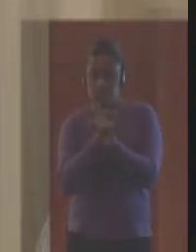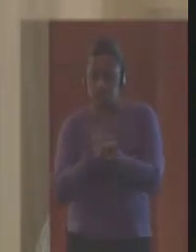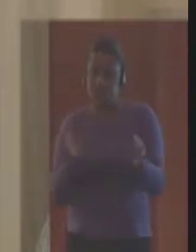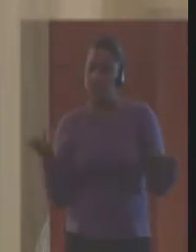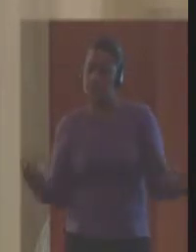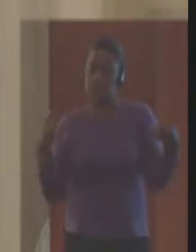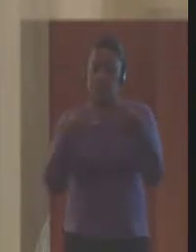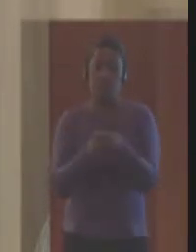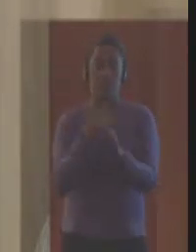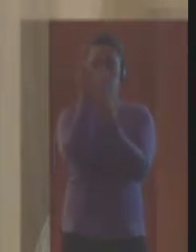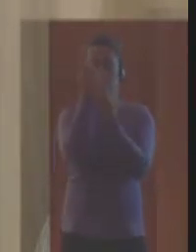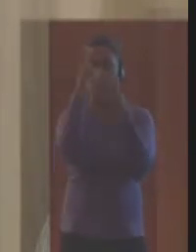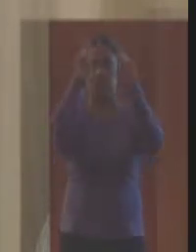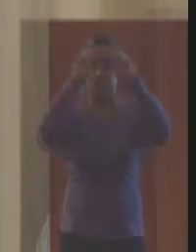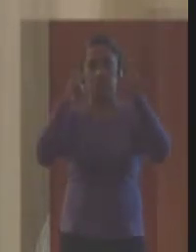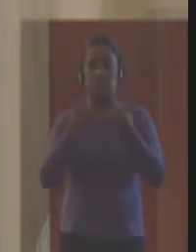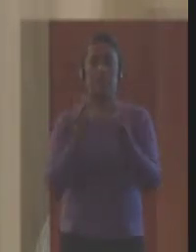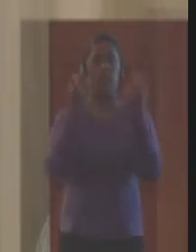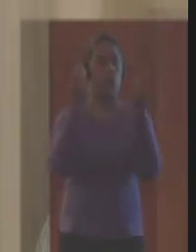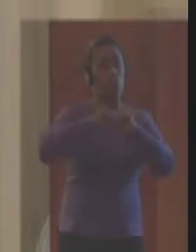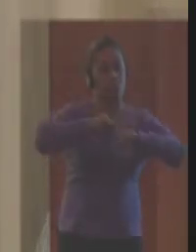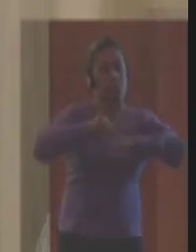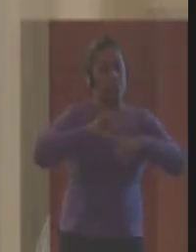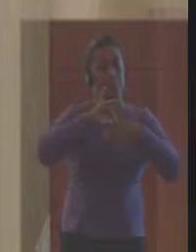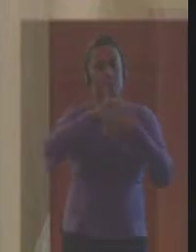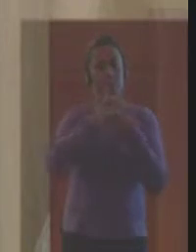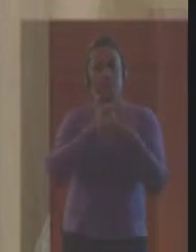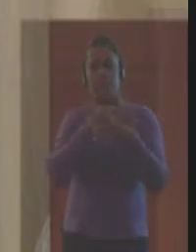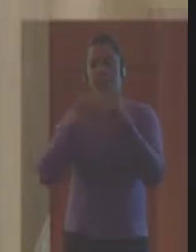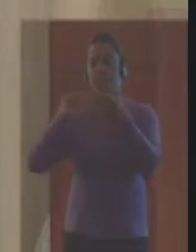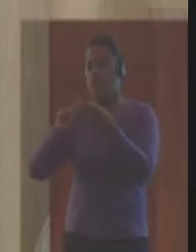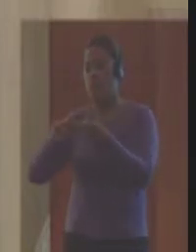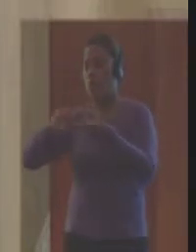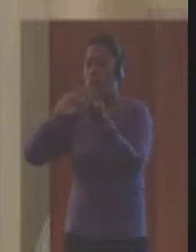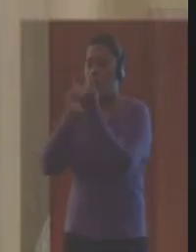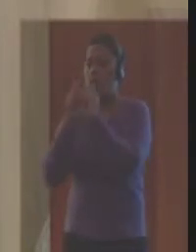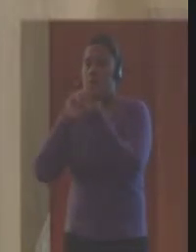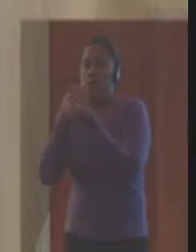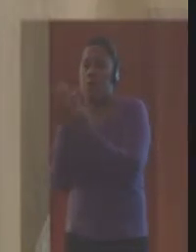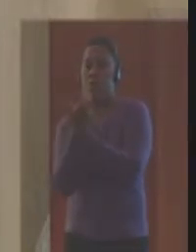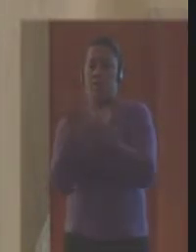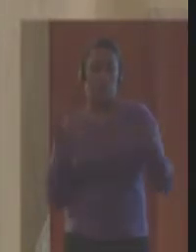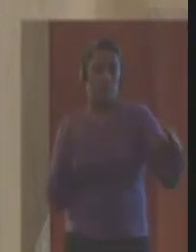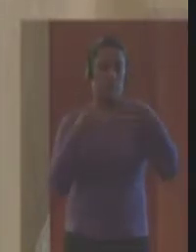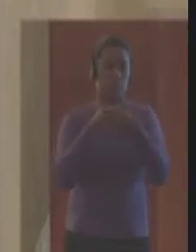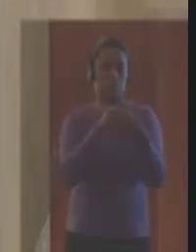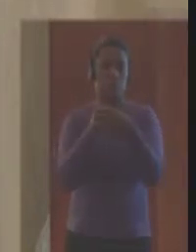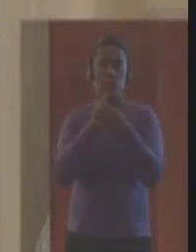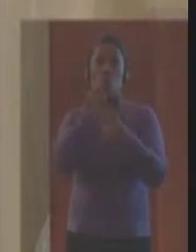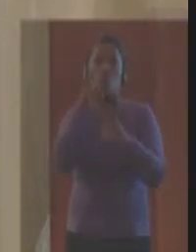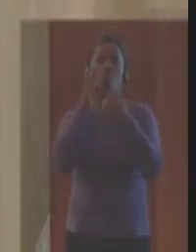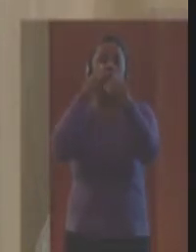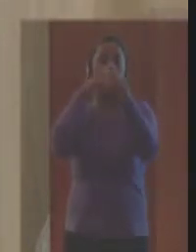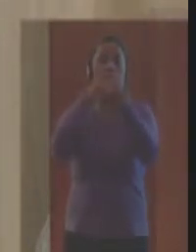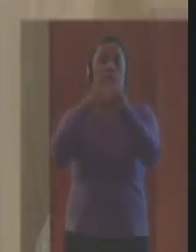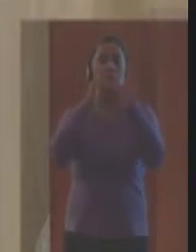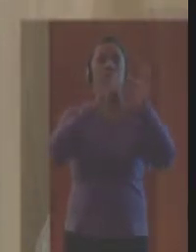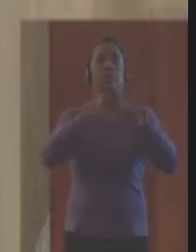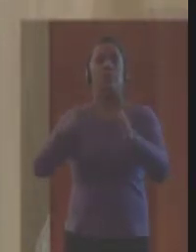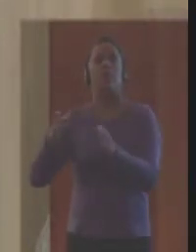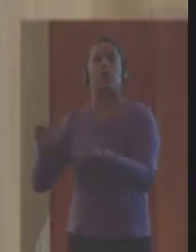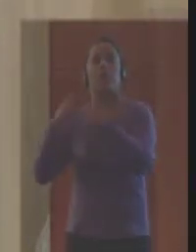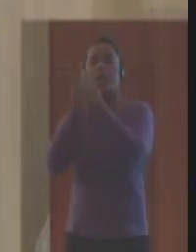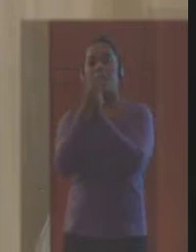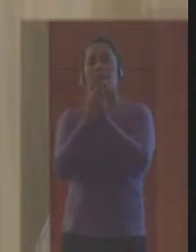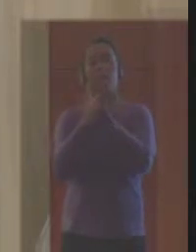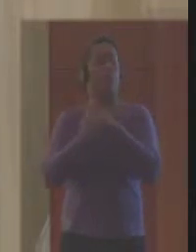los dos temas, la gestión de riesgos y el cambio climático como uno solo, con un objetivo único, trabajar en la prevención